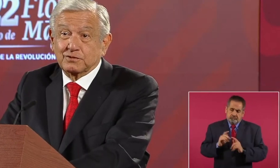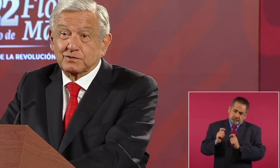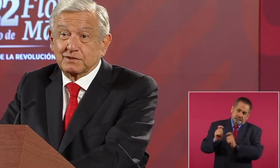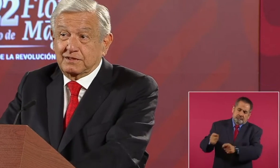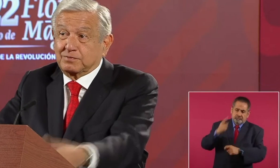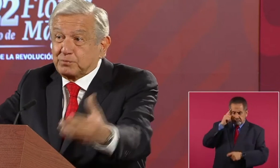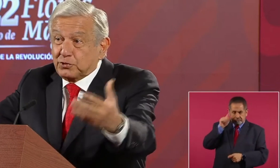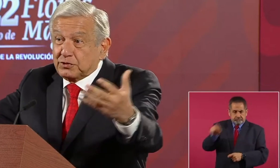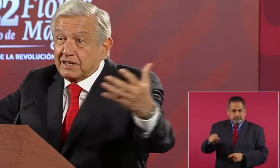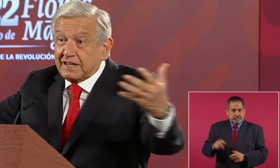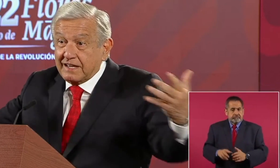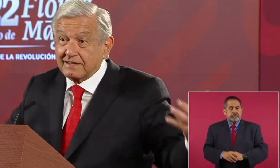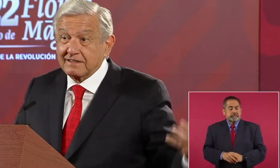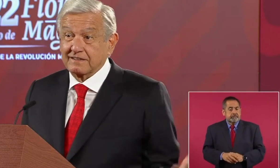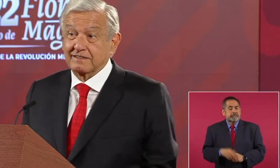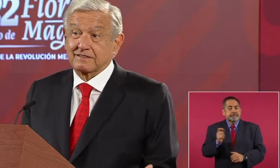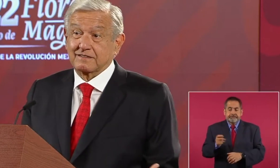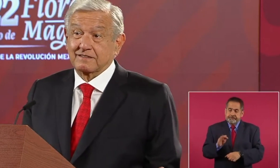todas